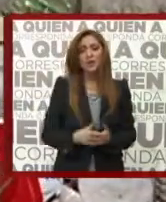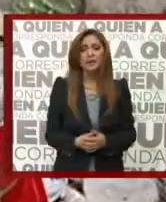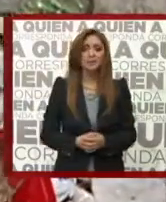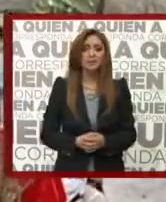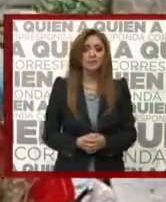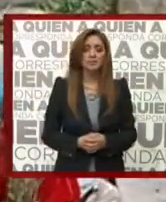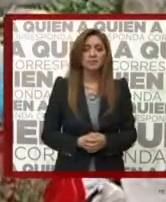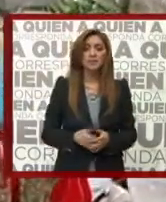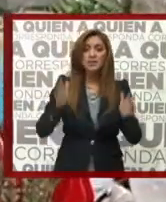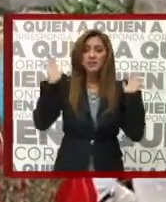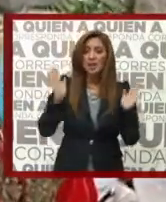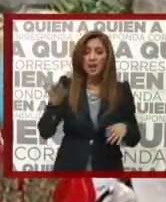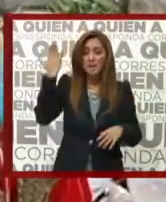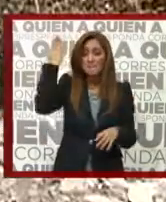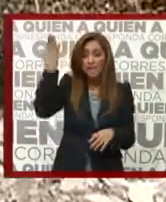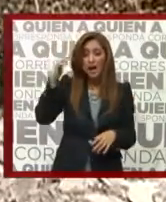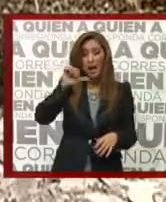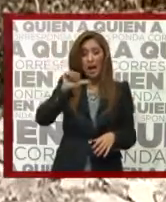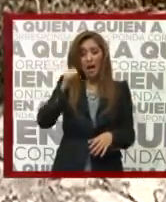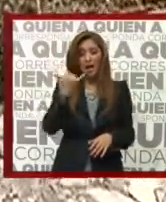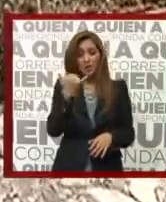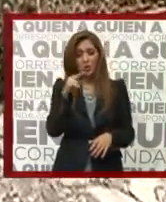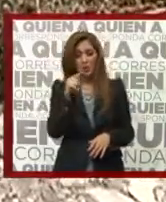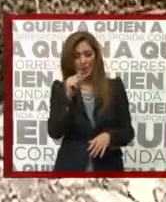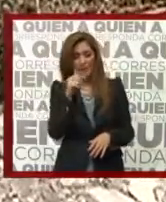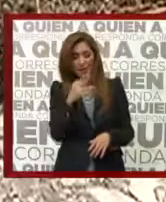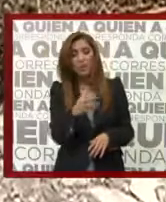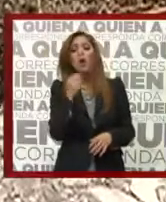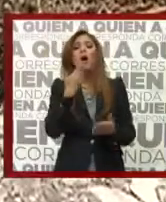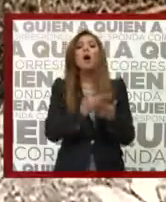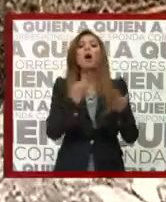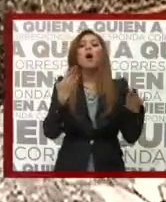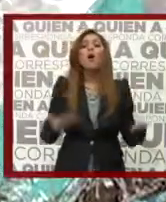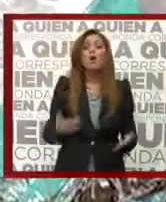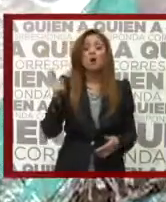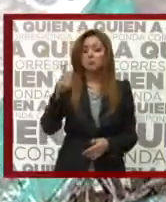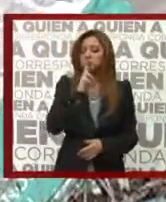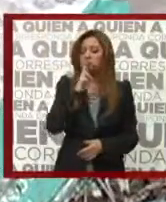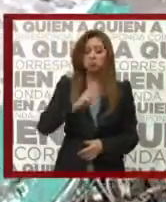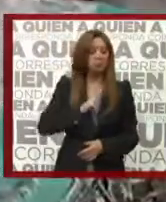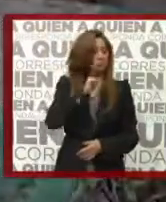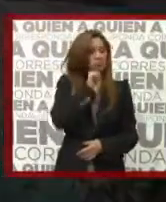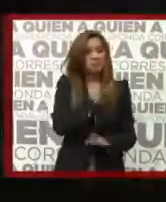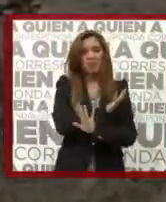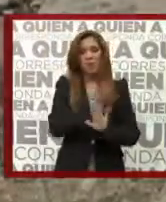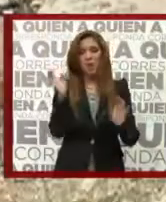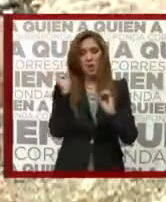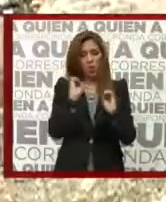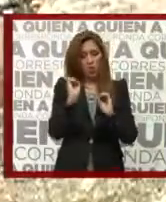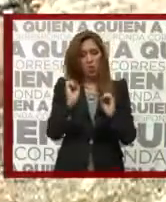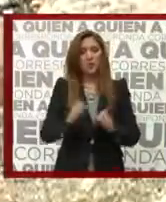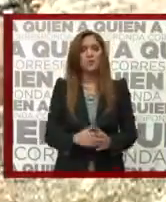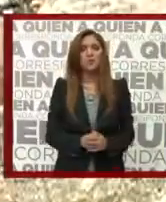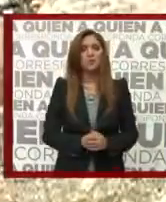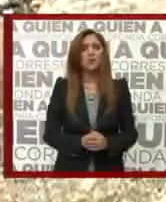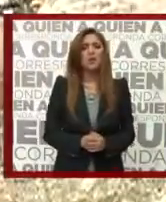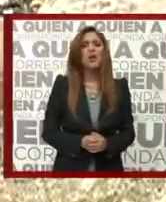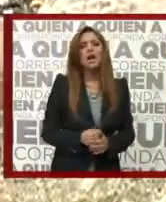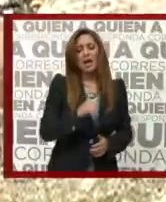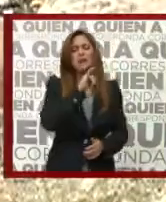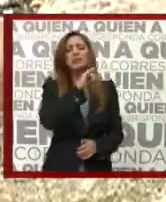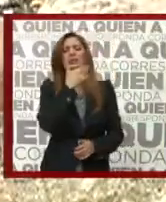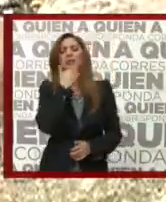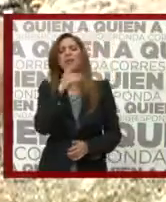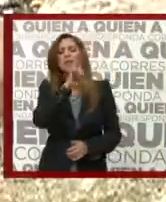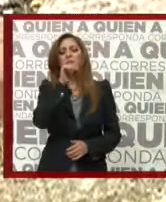pesar de que le han pedido apoyo al ayuntamiento, hasta el momento no han recibido una respuesta. Pues ellos me dicen, ah, está bien, ahí lo vemos.